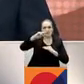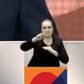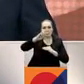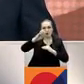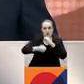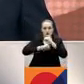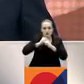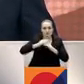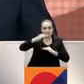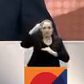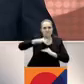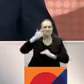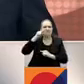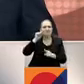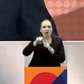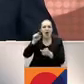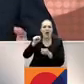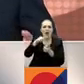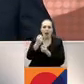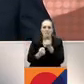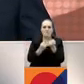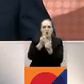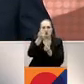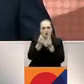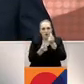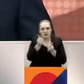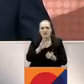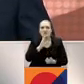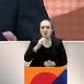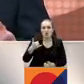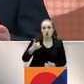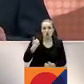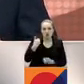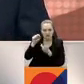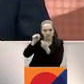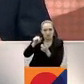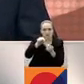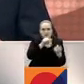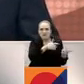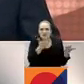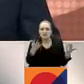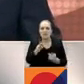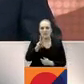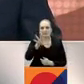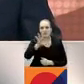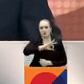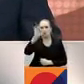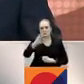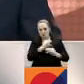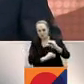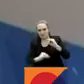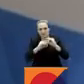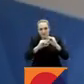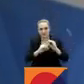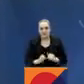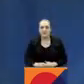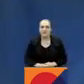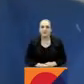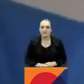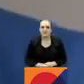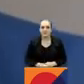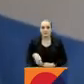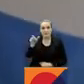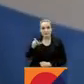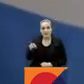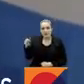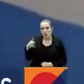del apoyo económico a las empresas que contraten jóvenes subsidiando el 25% del salario mínimo. Andrés es